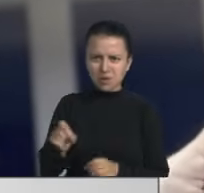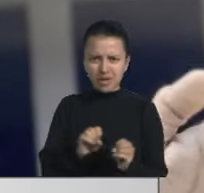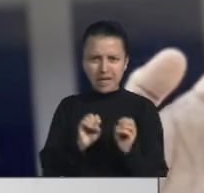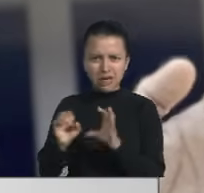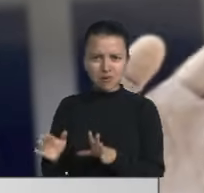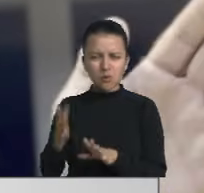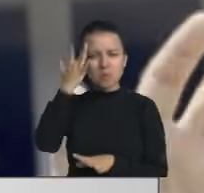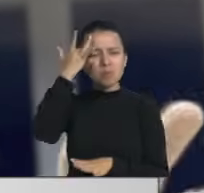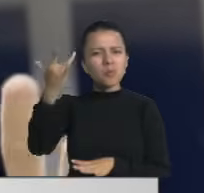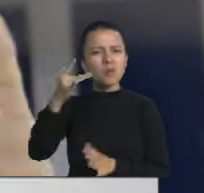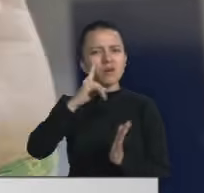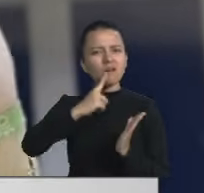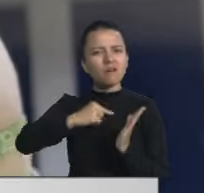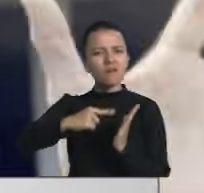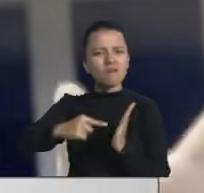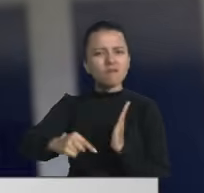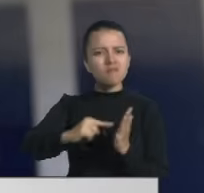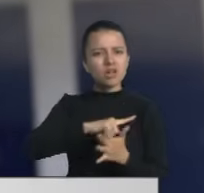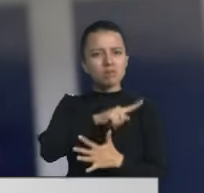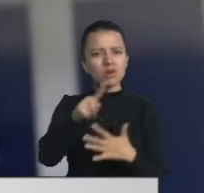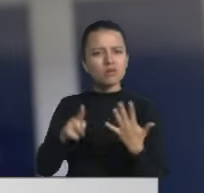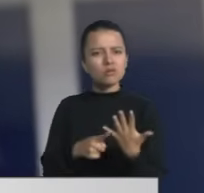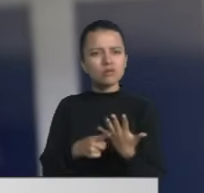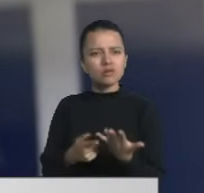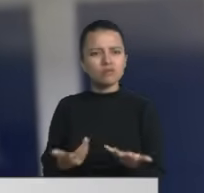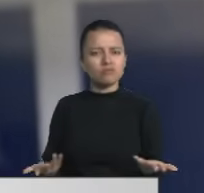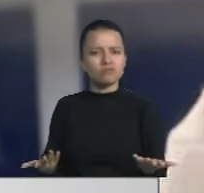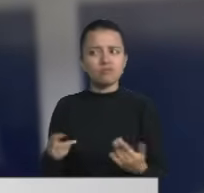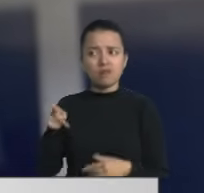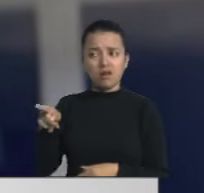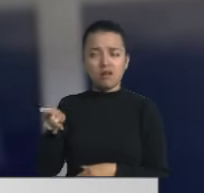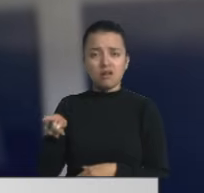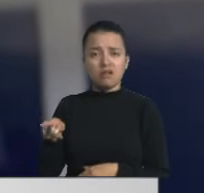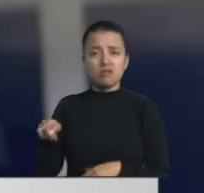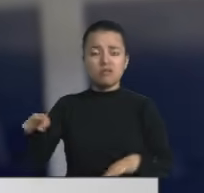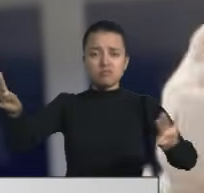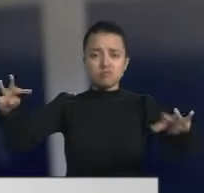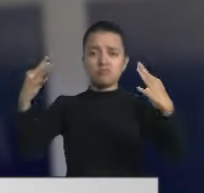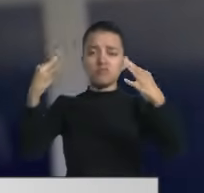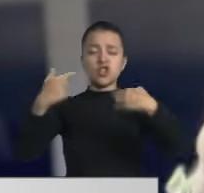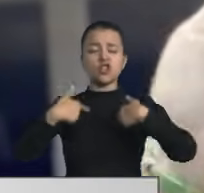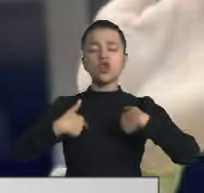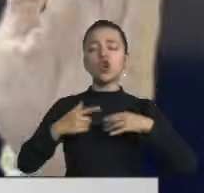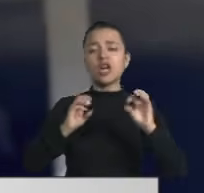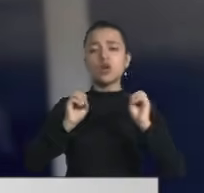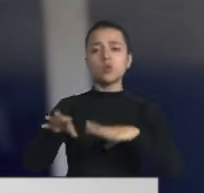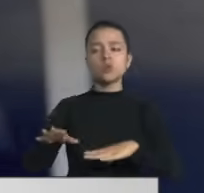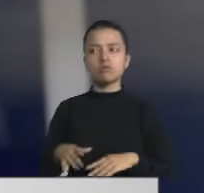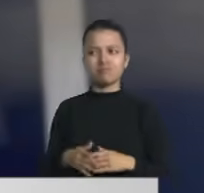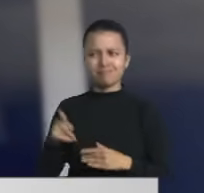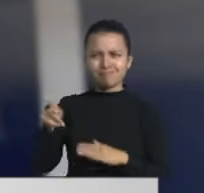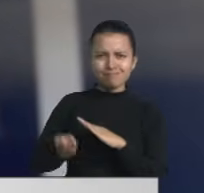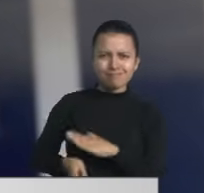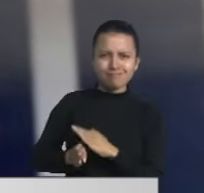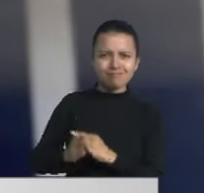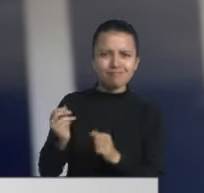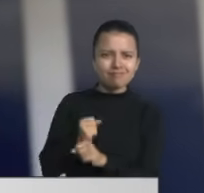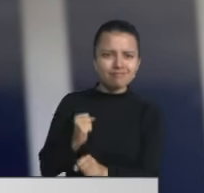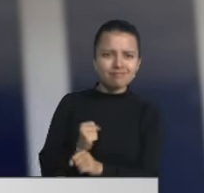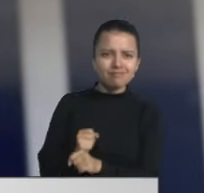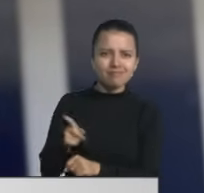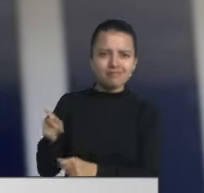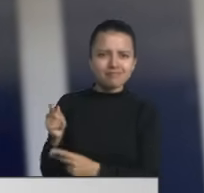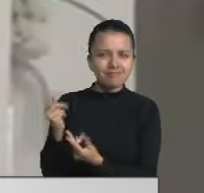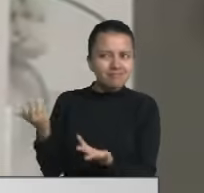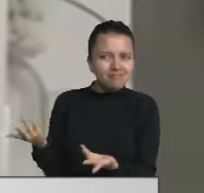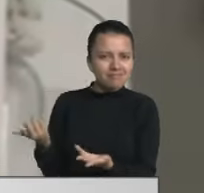renunciar o que renunció ante la opinión pública el día martes, pues siguió fungiendo sus actividades como ordenador del gasto de